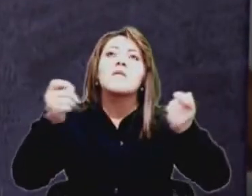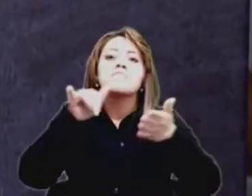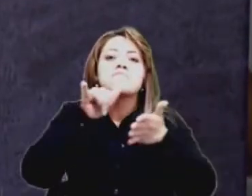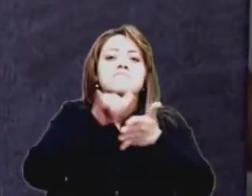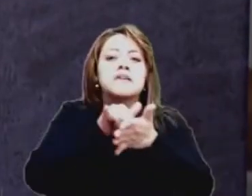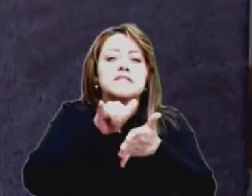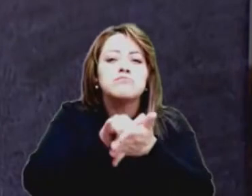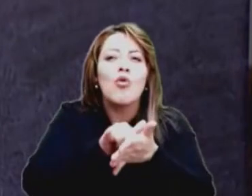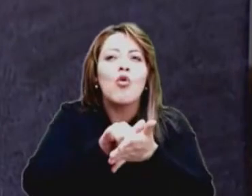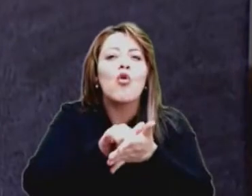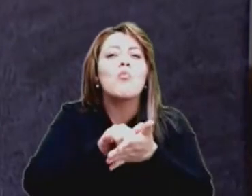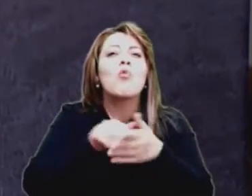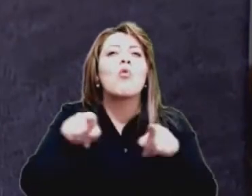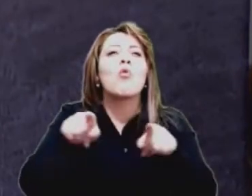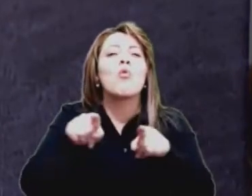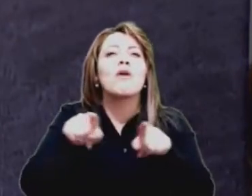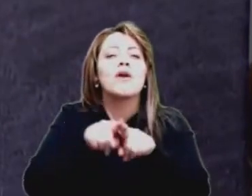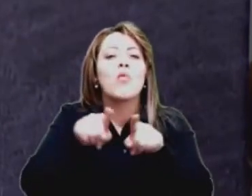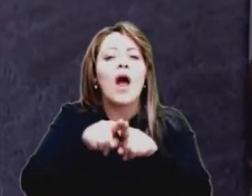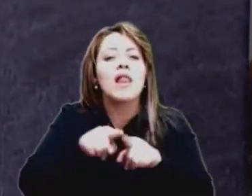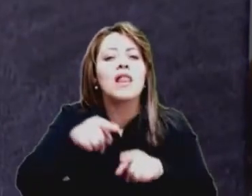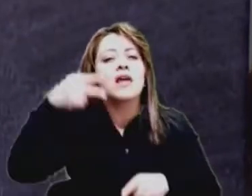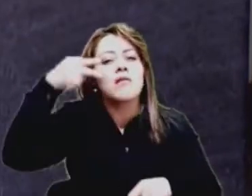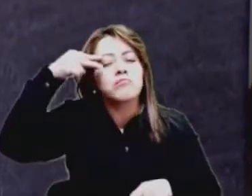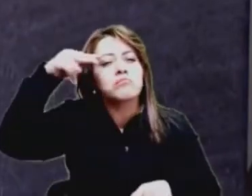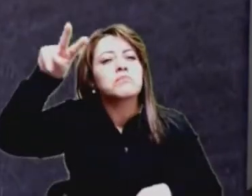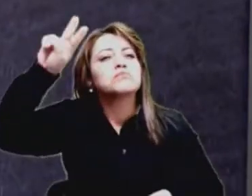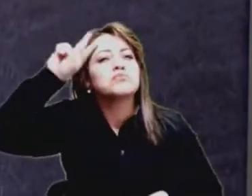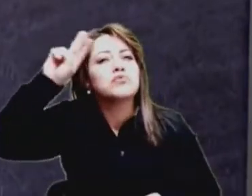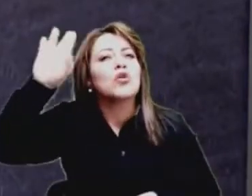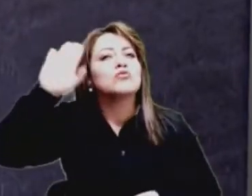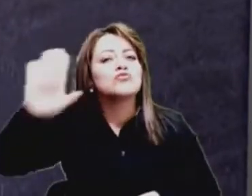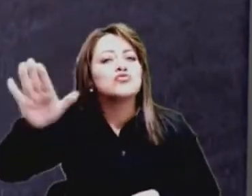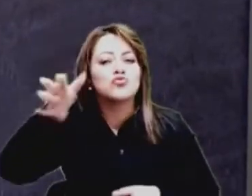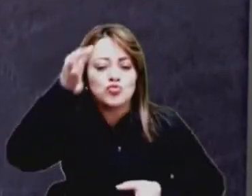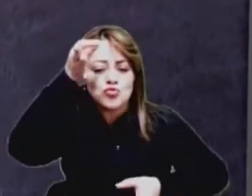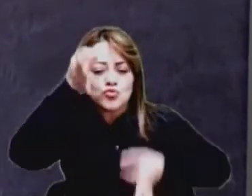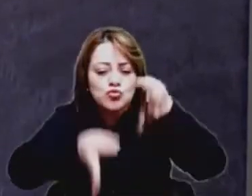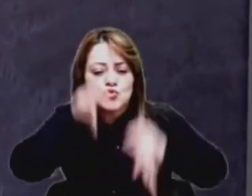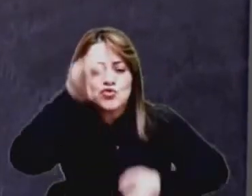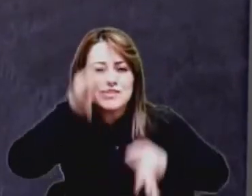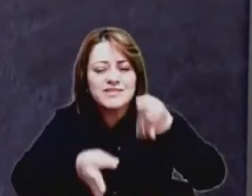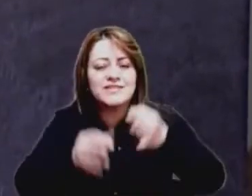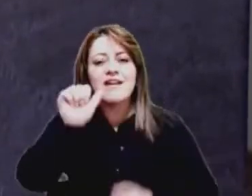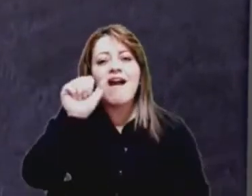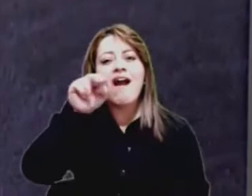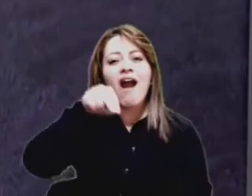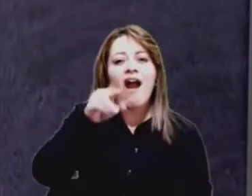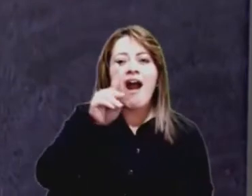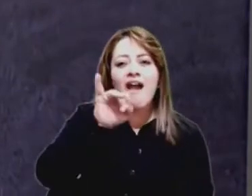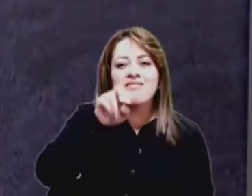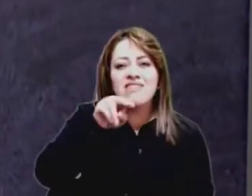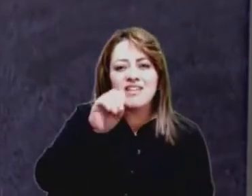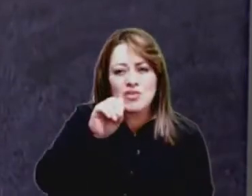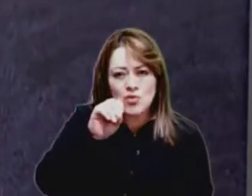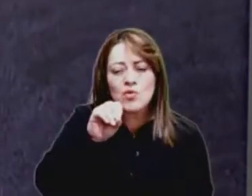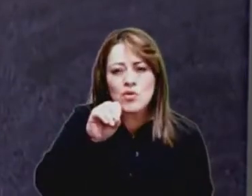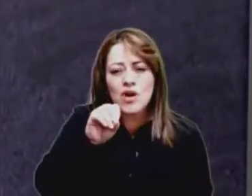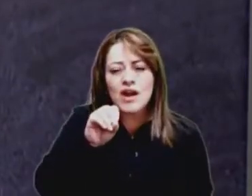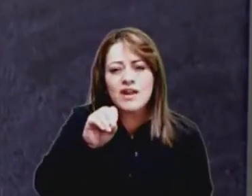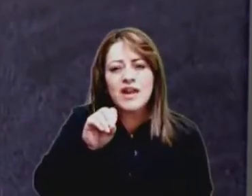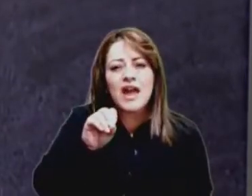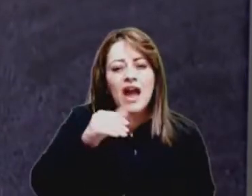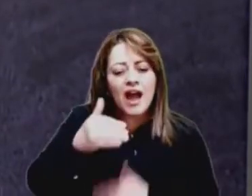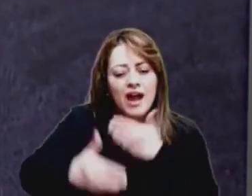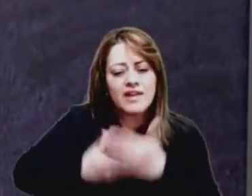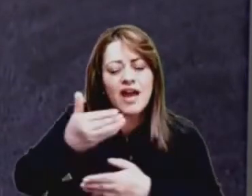del tribunal andino de justicia su concepto puede recaer sobre el régimen de resarcimiento